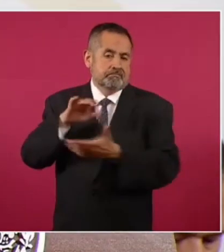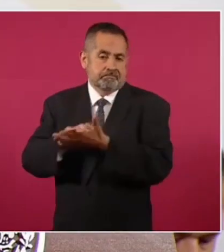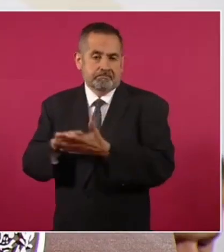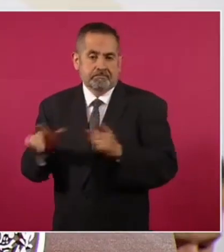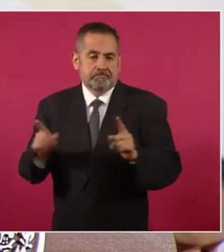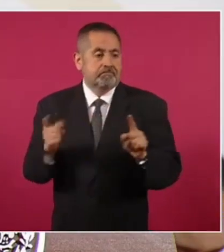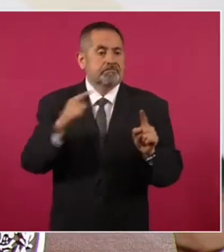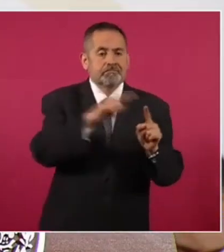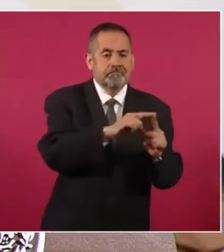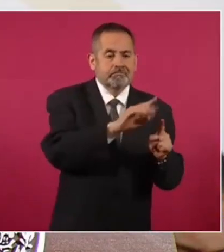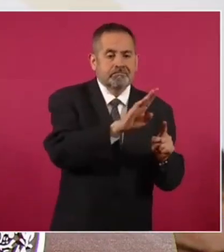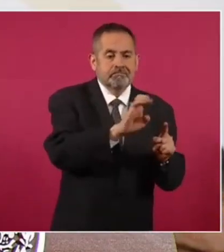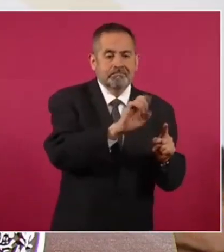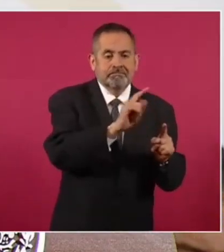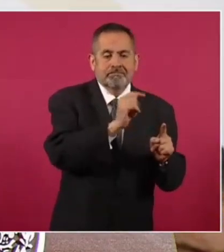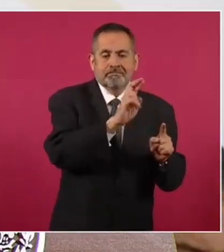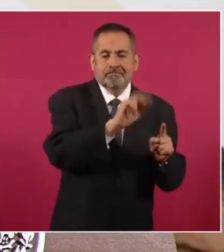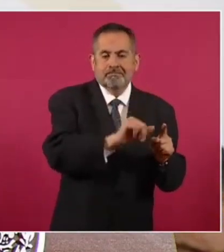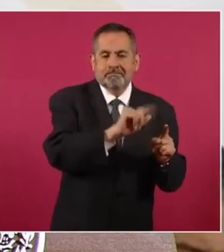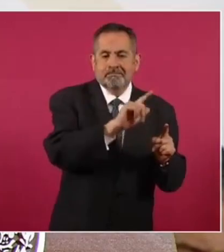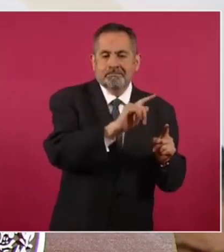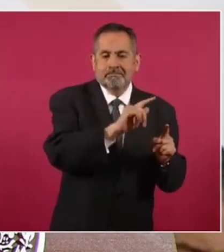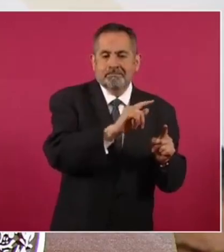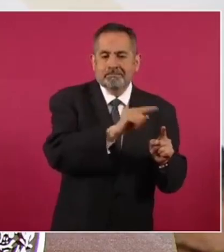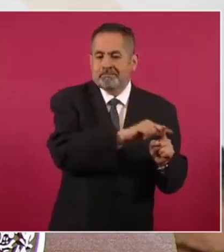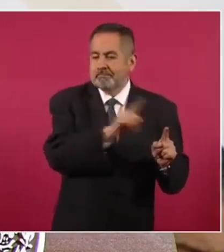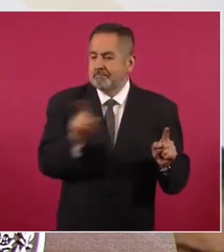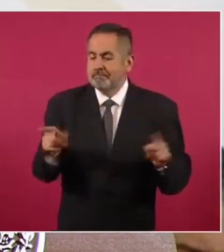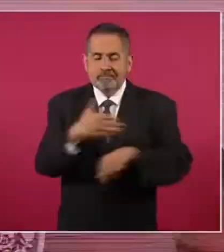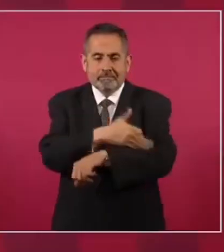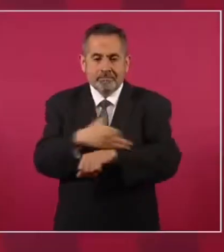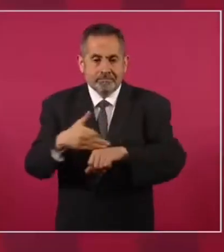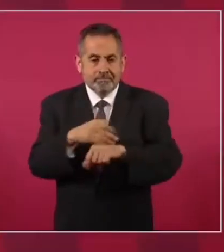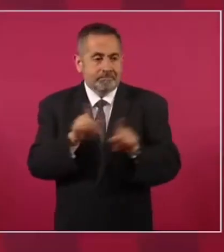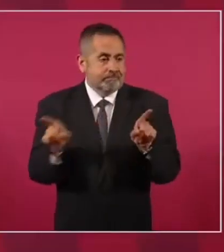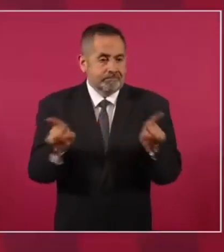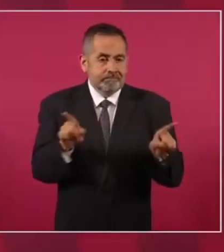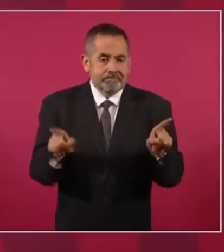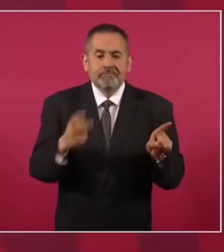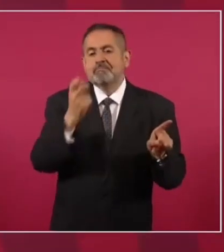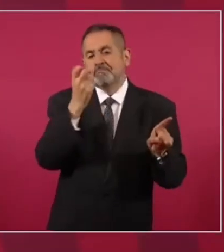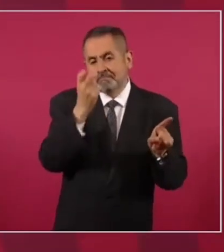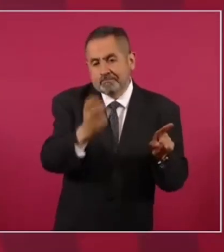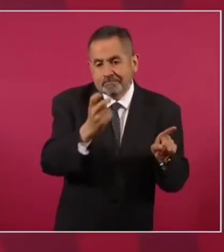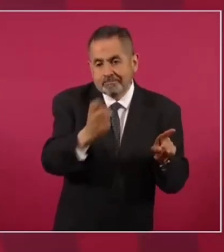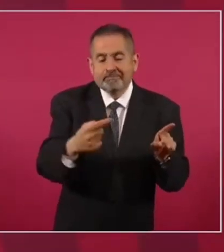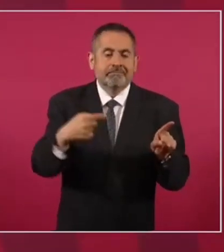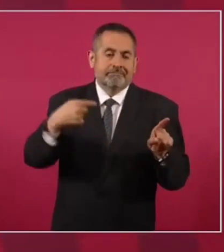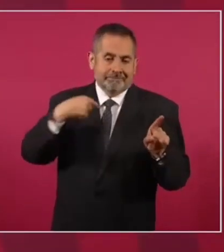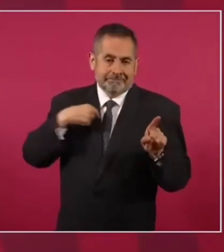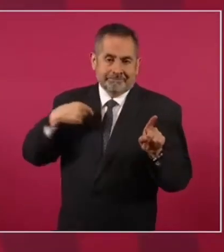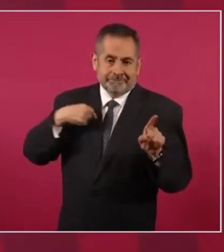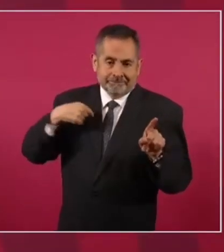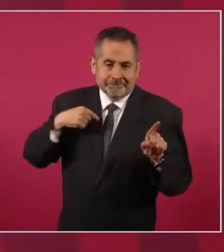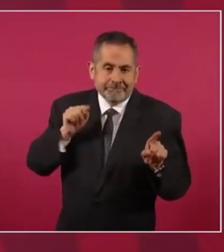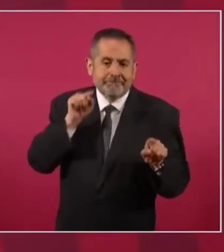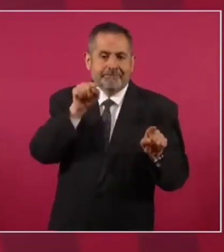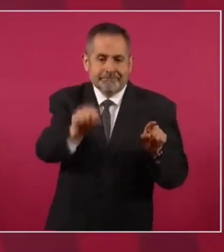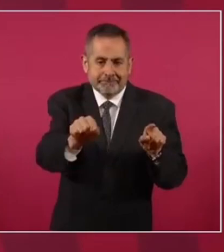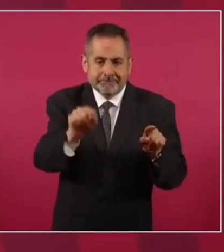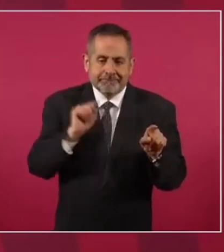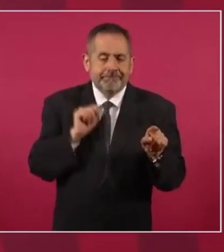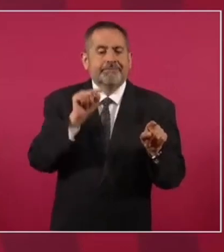con los Beltrán, o sea, relaciones de familia, y que de ahí viene el que yo esté